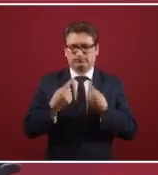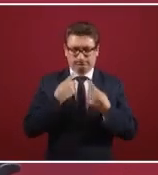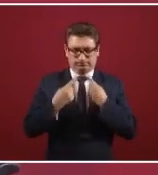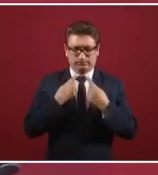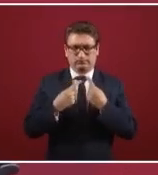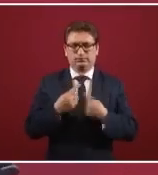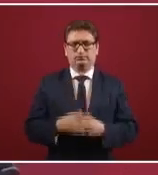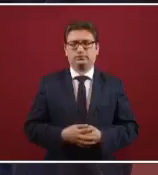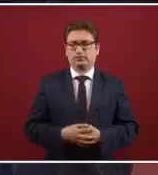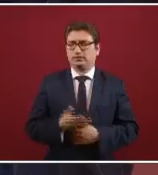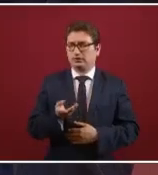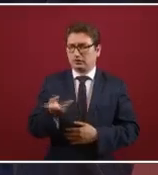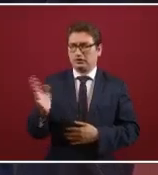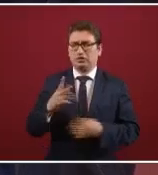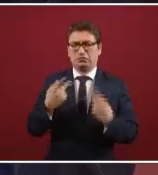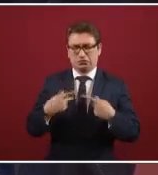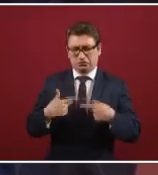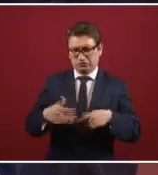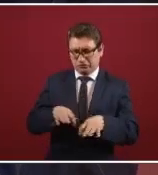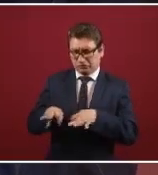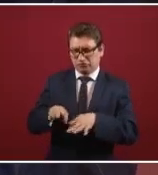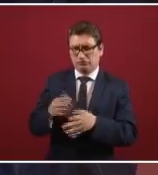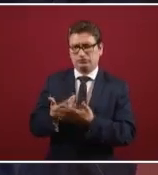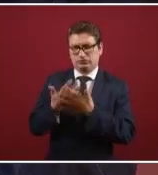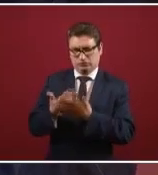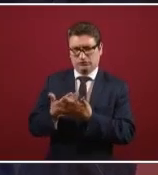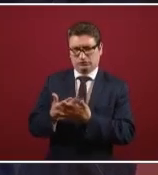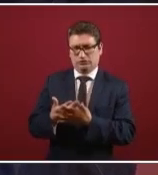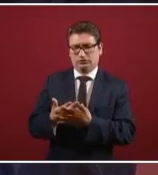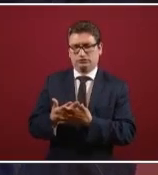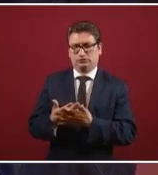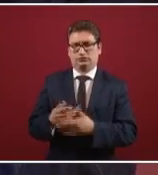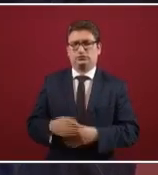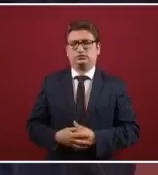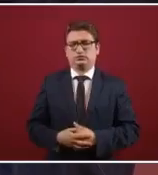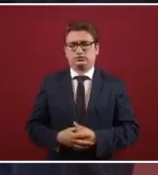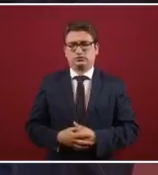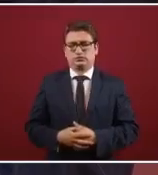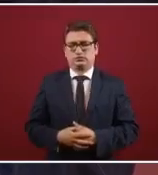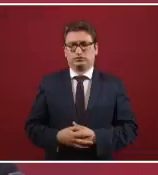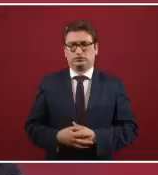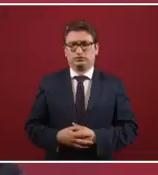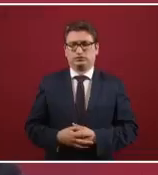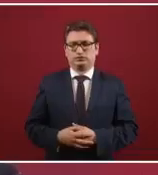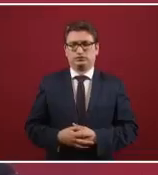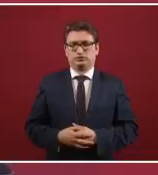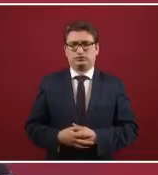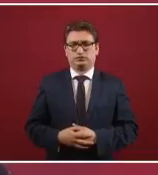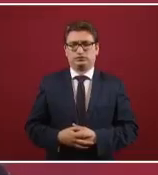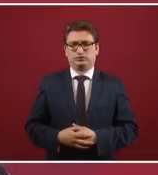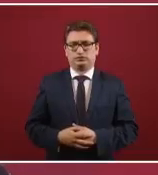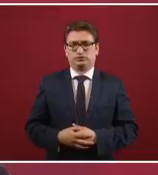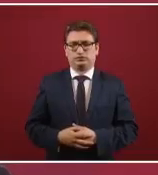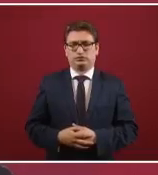y decirle a los trabajadores que me esperen antes de